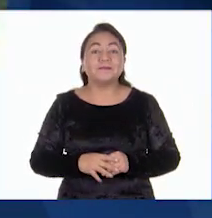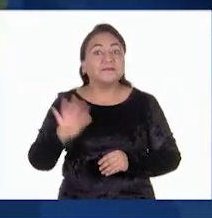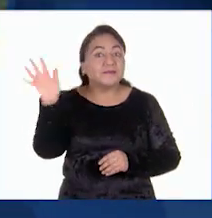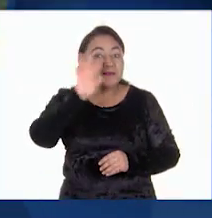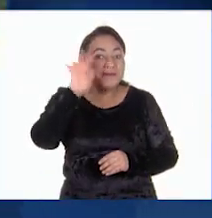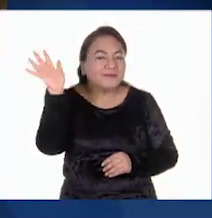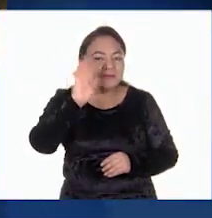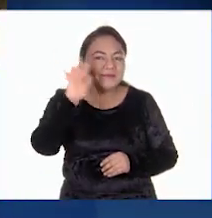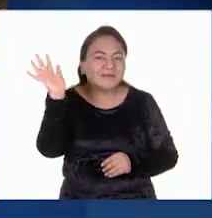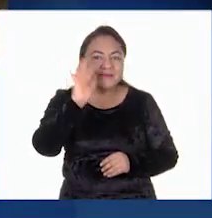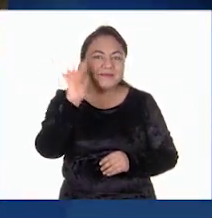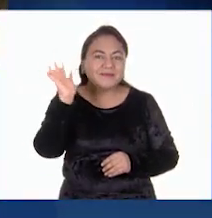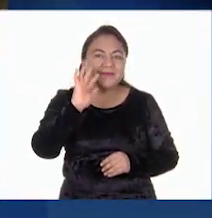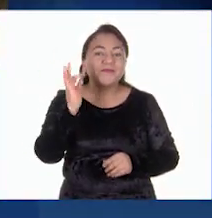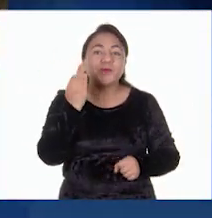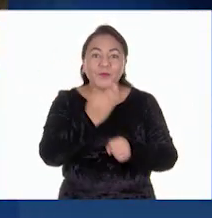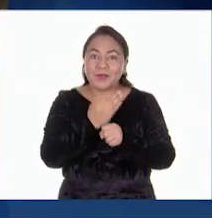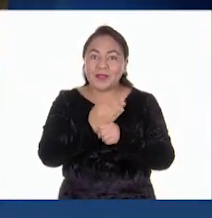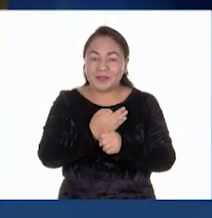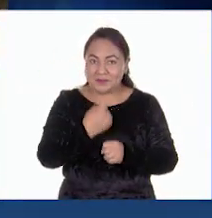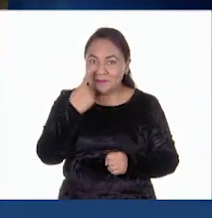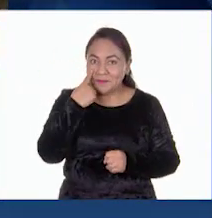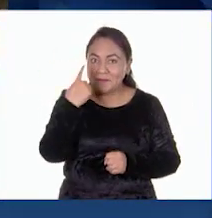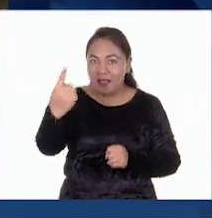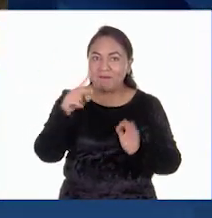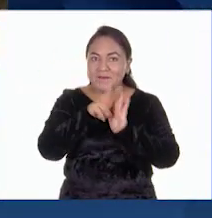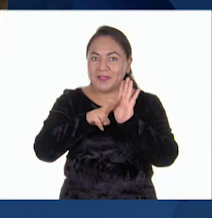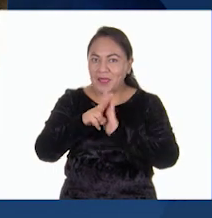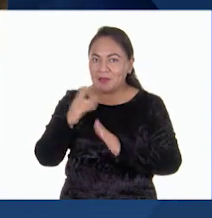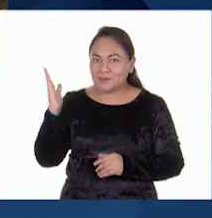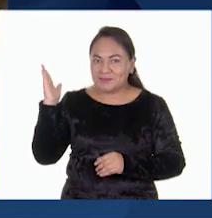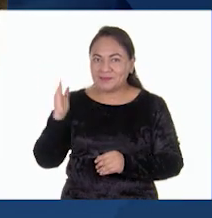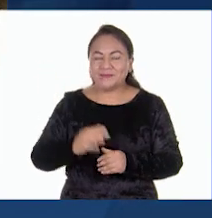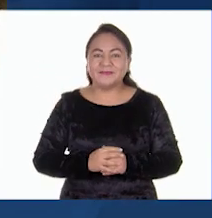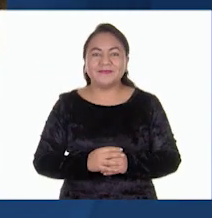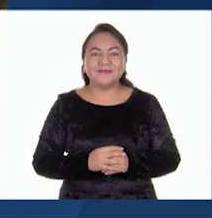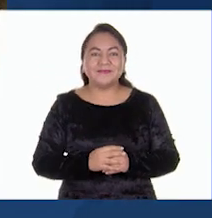¡Hola! ¡Vamos a ver el siguiente video!